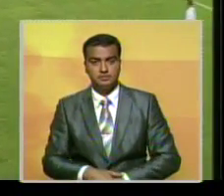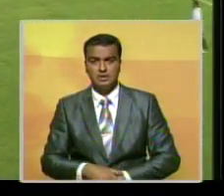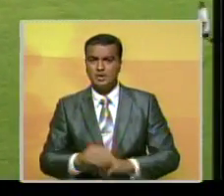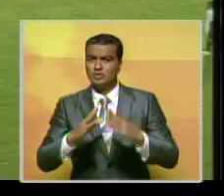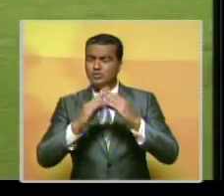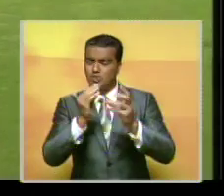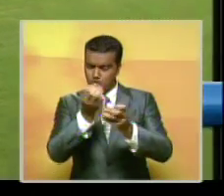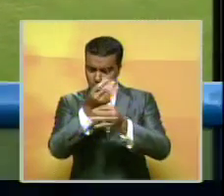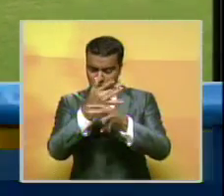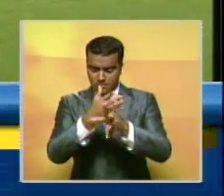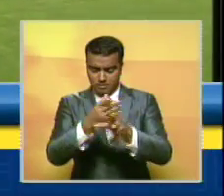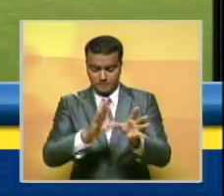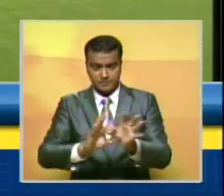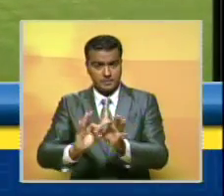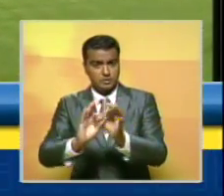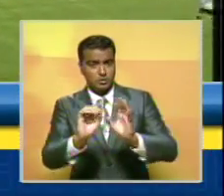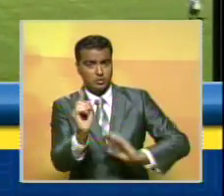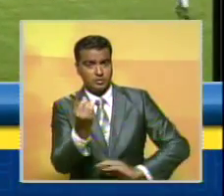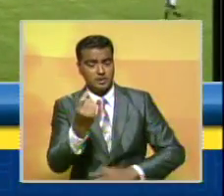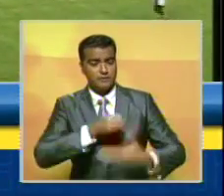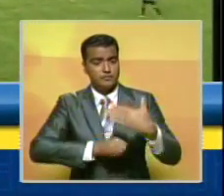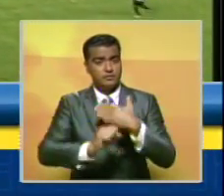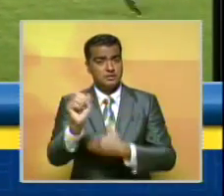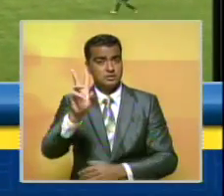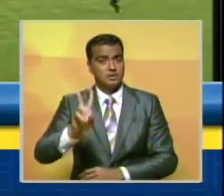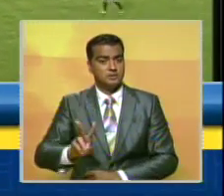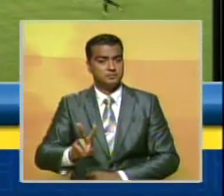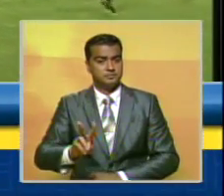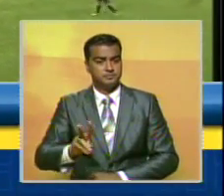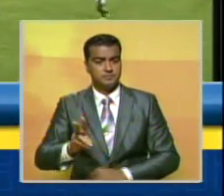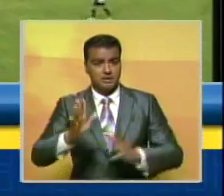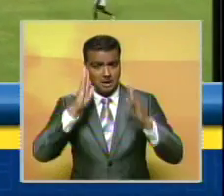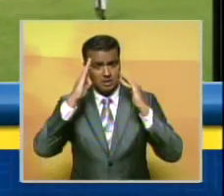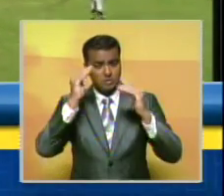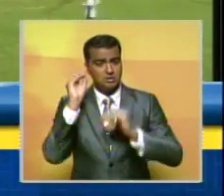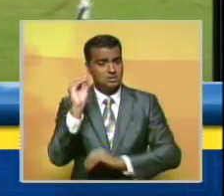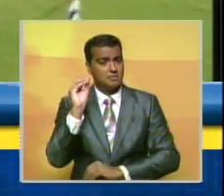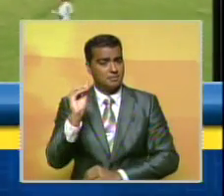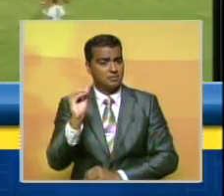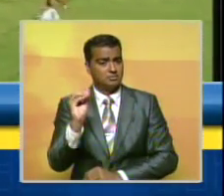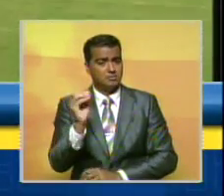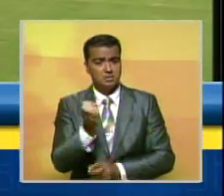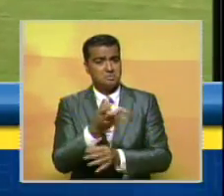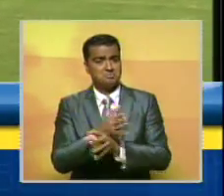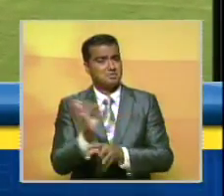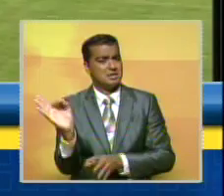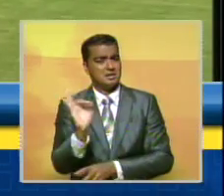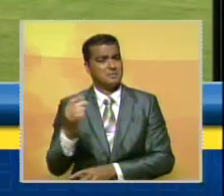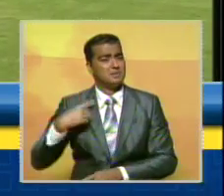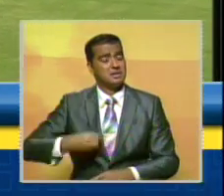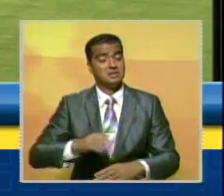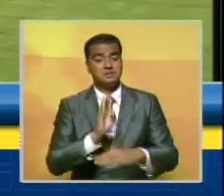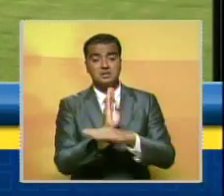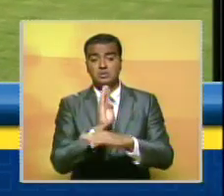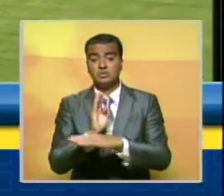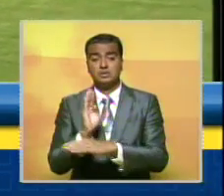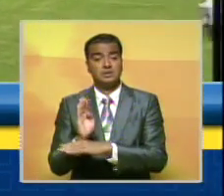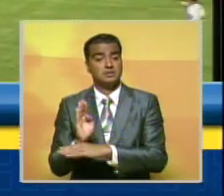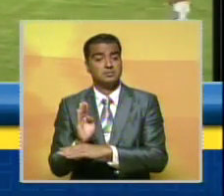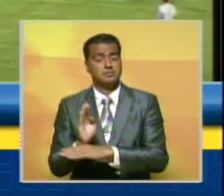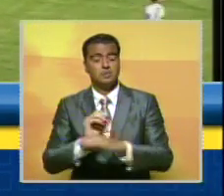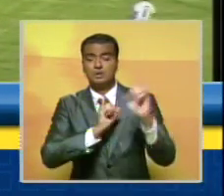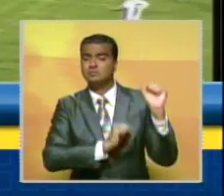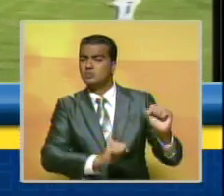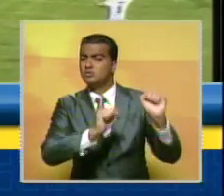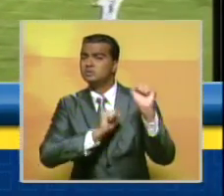jugadores agremiados en la Asociación Única de Futbolistas Profesionales de Venezuela acató el llamado a no disputar esta fecha por no contar con seguridad por las